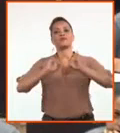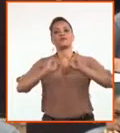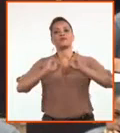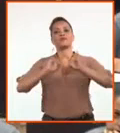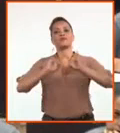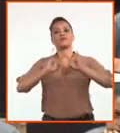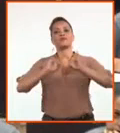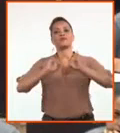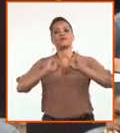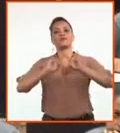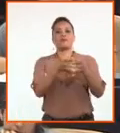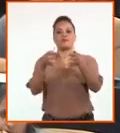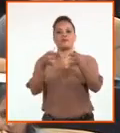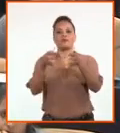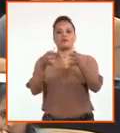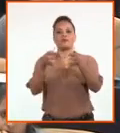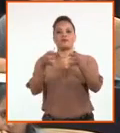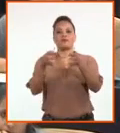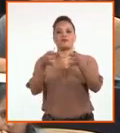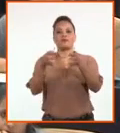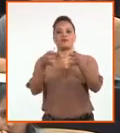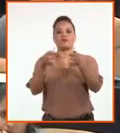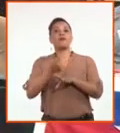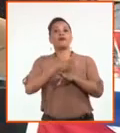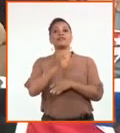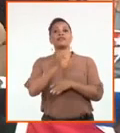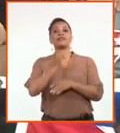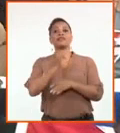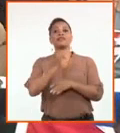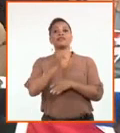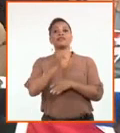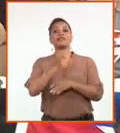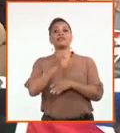una de nuestras brigadas. Por lo tanto, si no logramos que nuestra brigada se